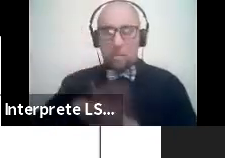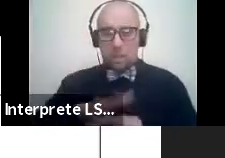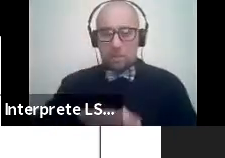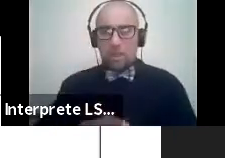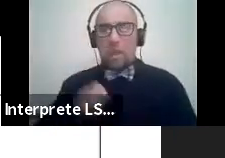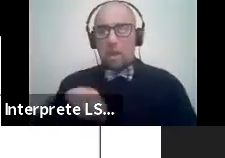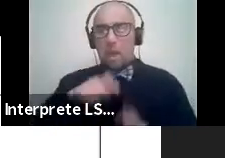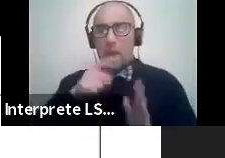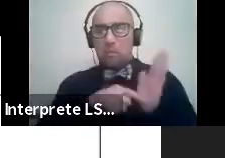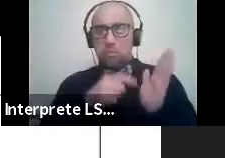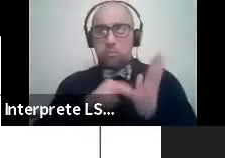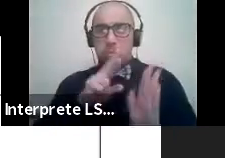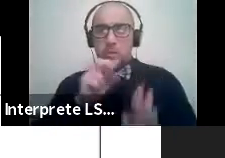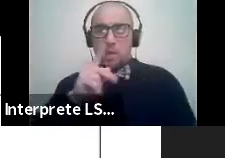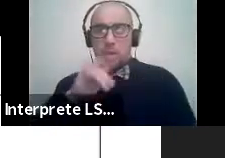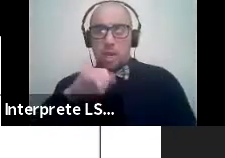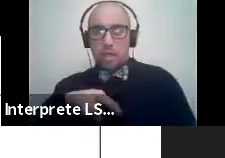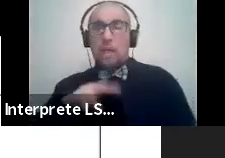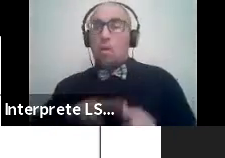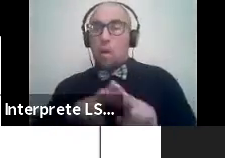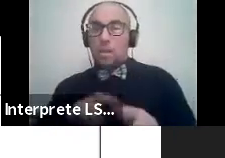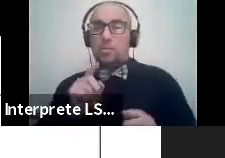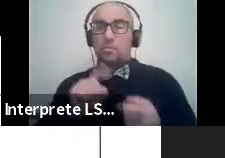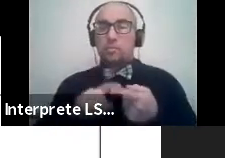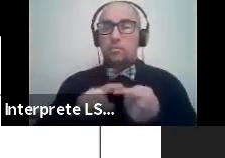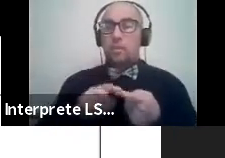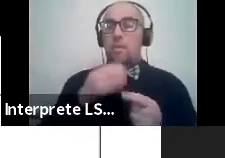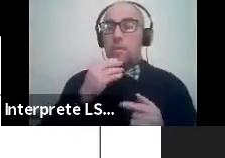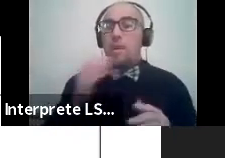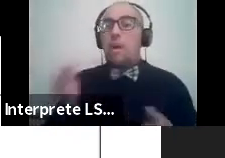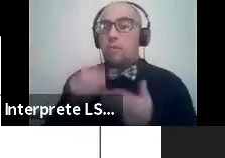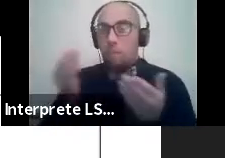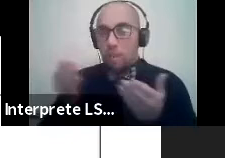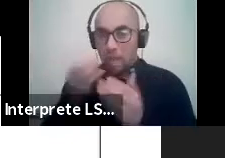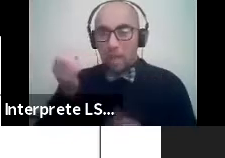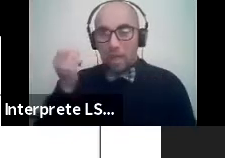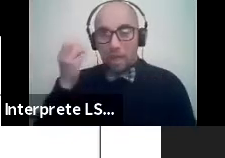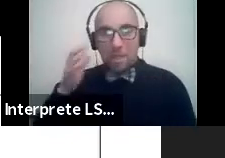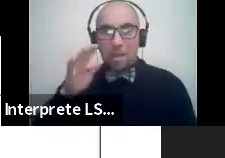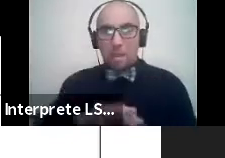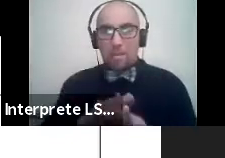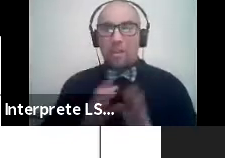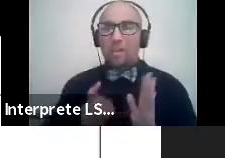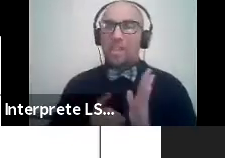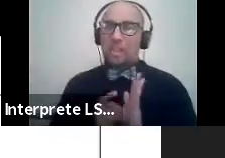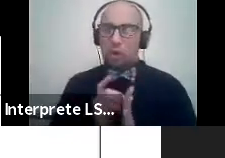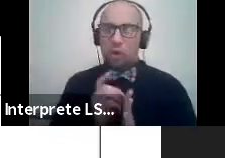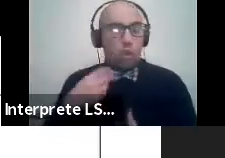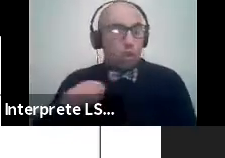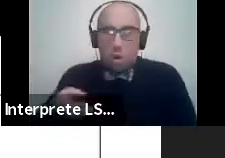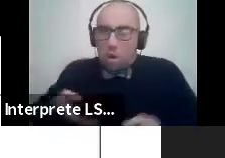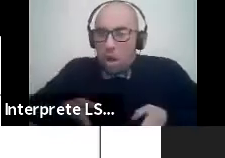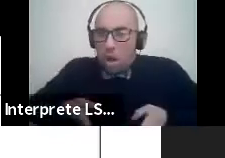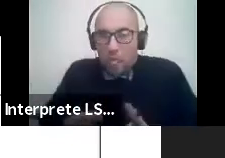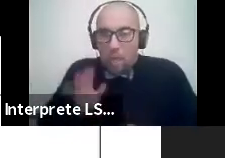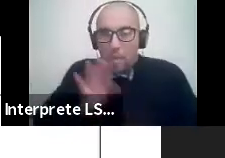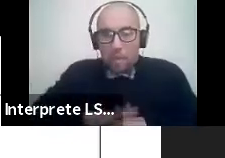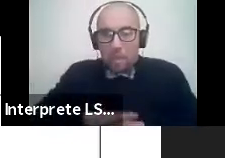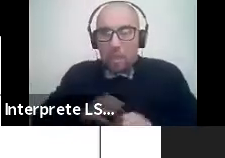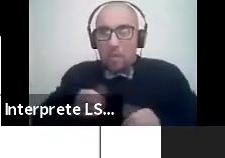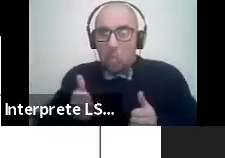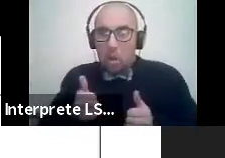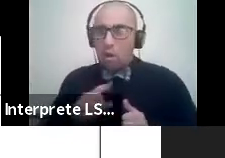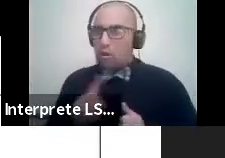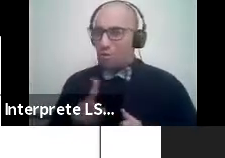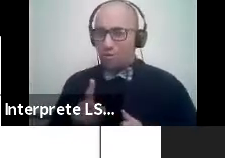día. Fomentar la idea de que las habilidades matemáticas se desarrollan y no se traen innatamente, o sea, todo esto se aprende,